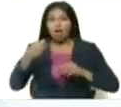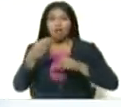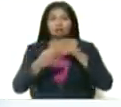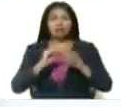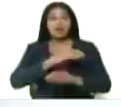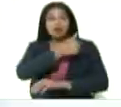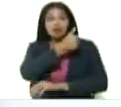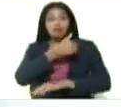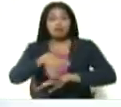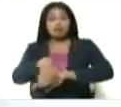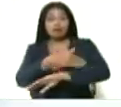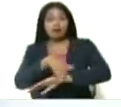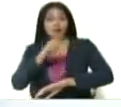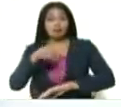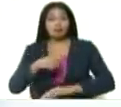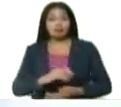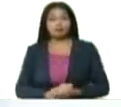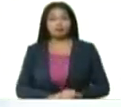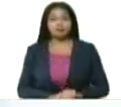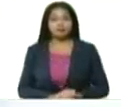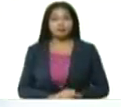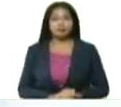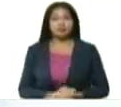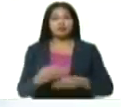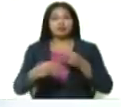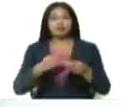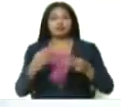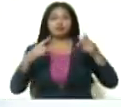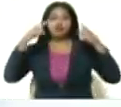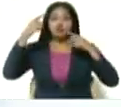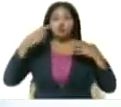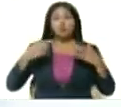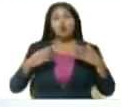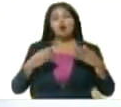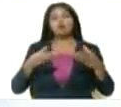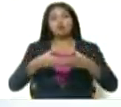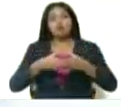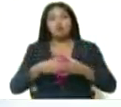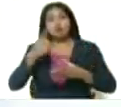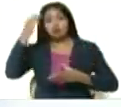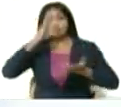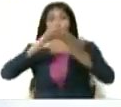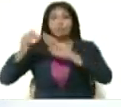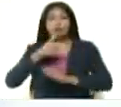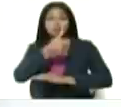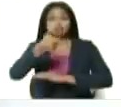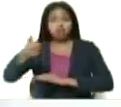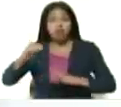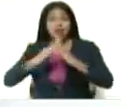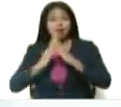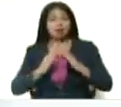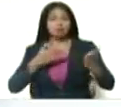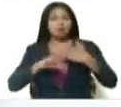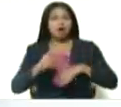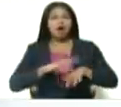jefes y jefas de calle, de las VCH, de los CLAT, de los consejos comunales, casa por casa, a esta hora.